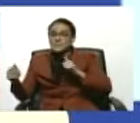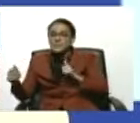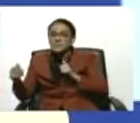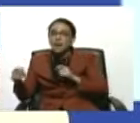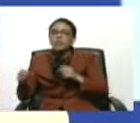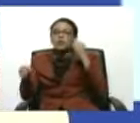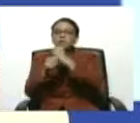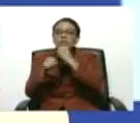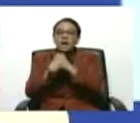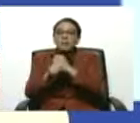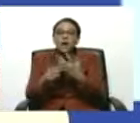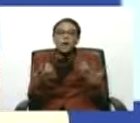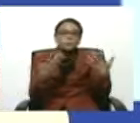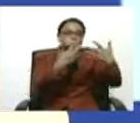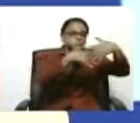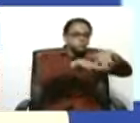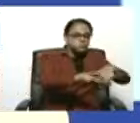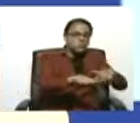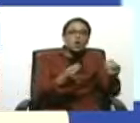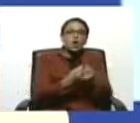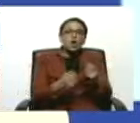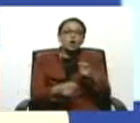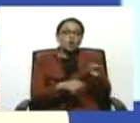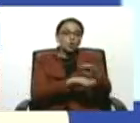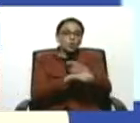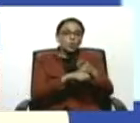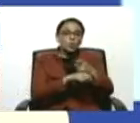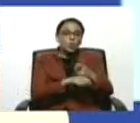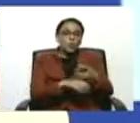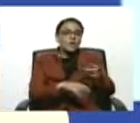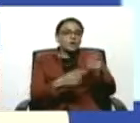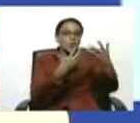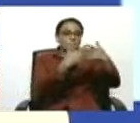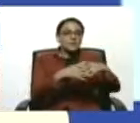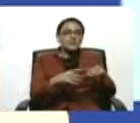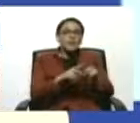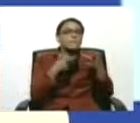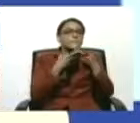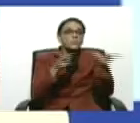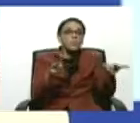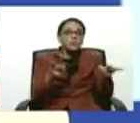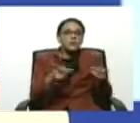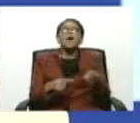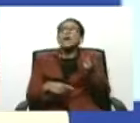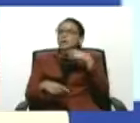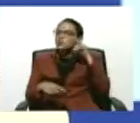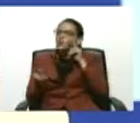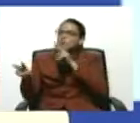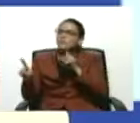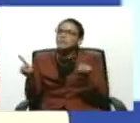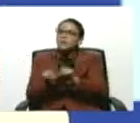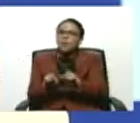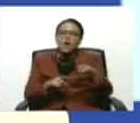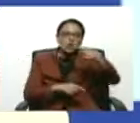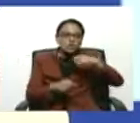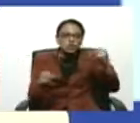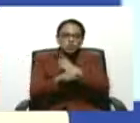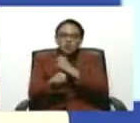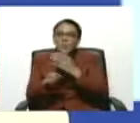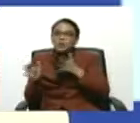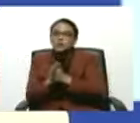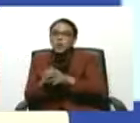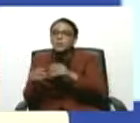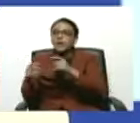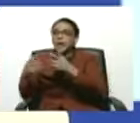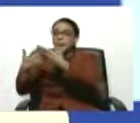se desarrollara y la lógica es la misma tú desarrollas o comienzas a desarrollar el sector privado